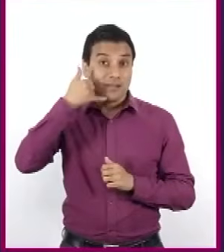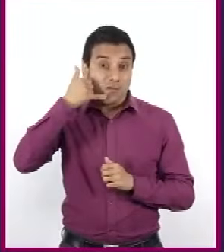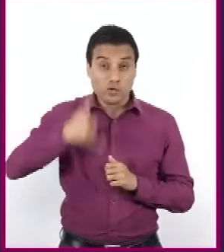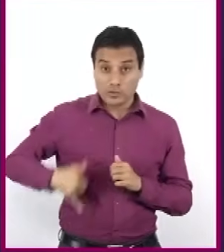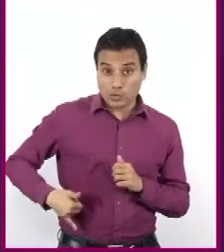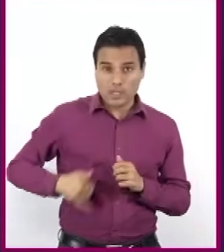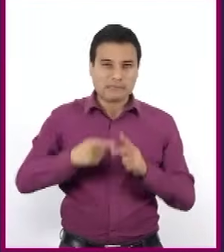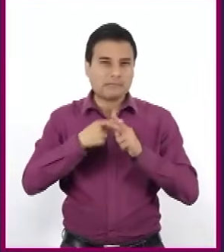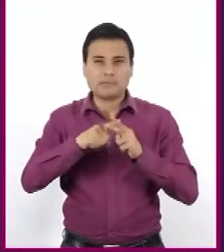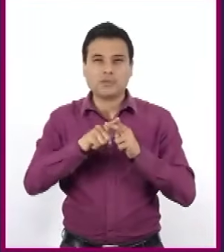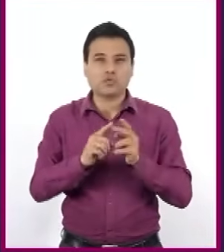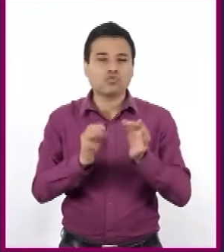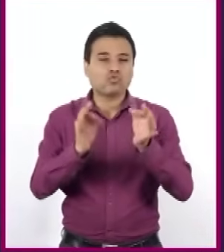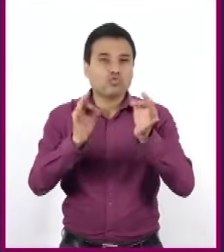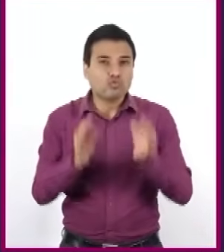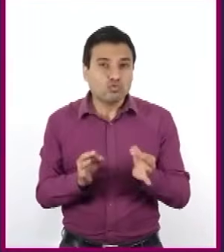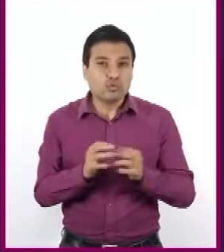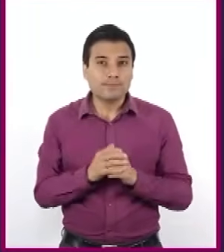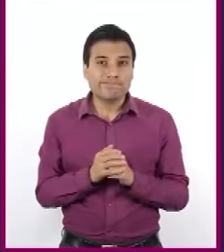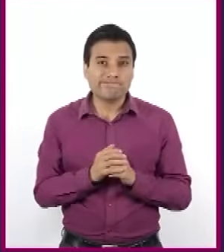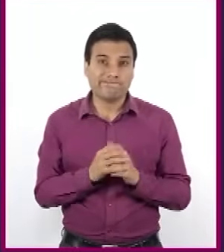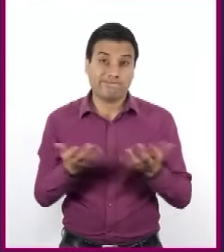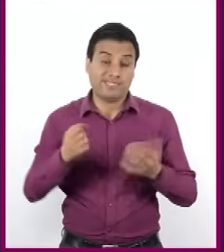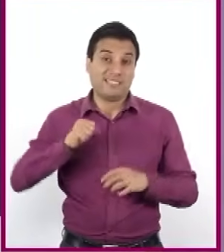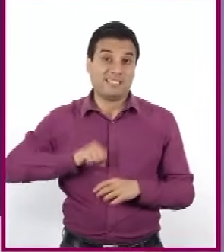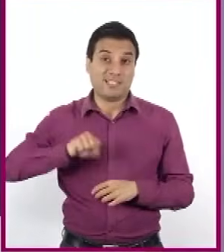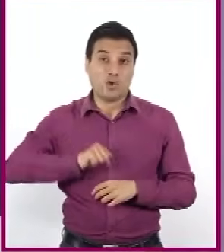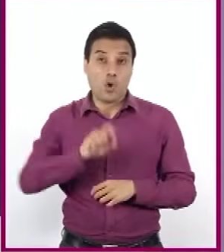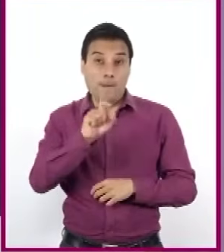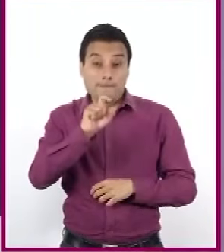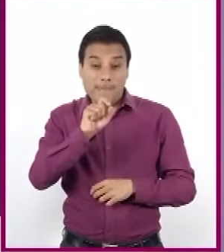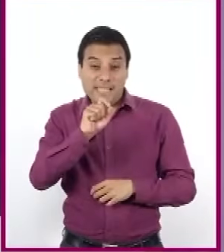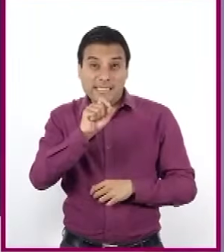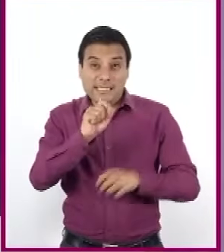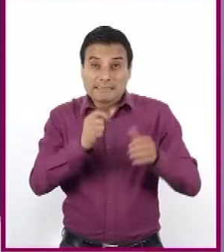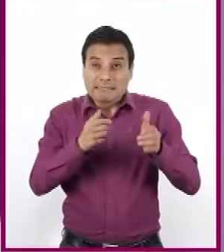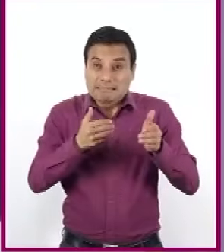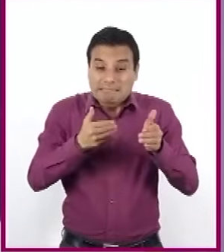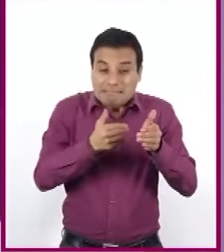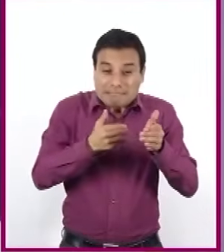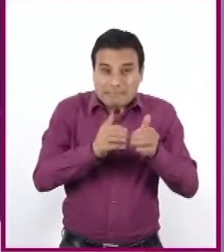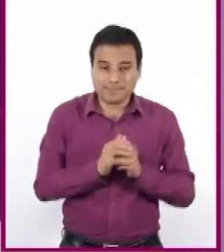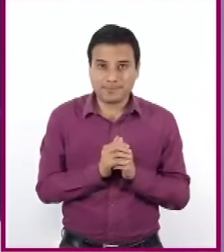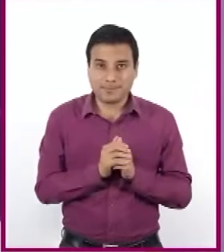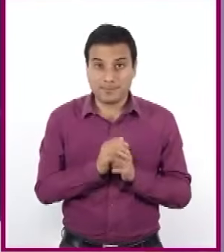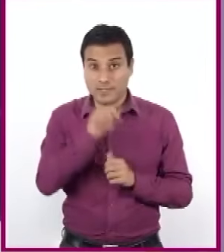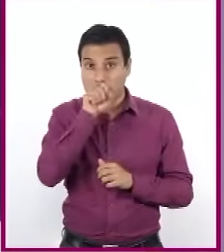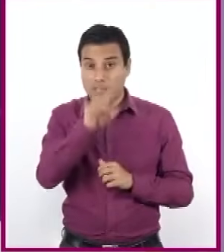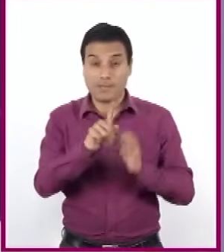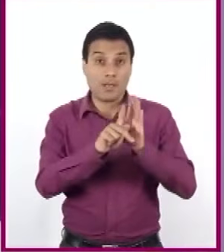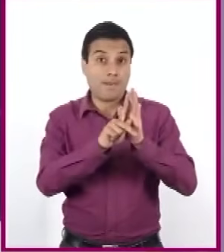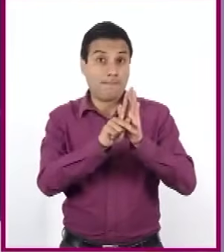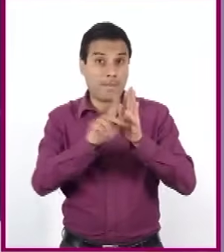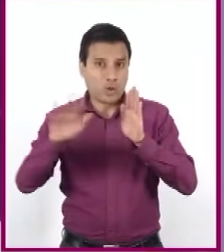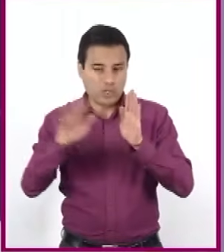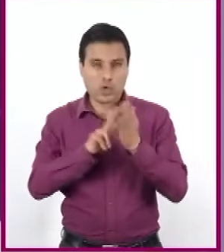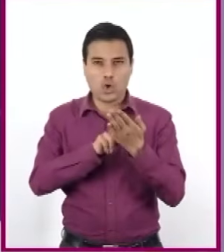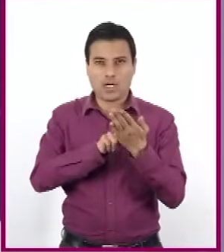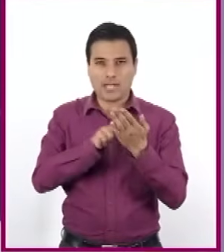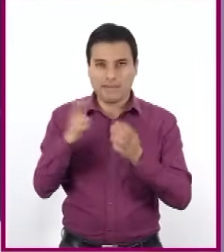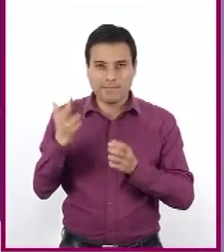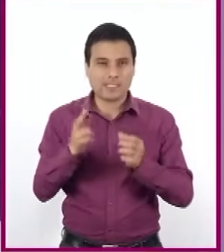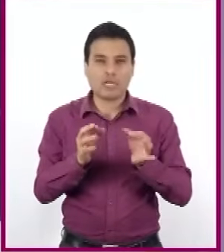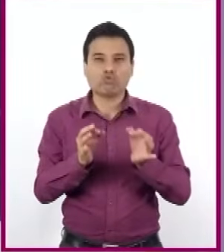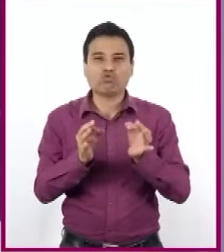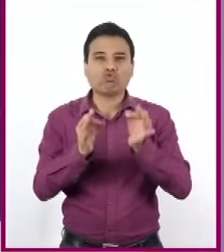a desarrollarse en el último cuarto del siglo XX. Por otra parte, la prensa escrita, periódicos y revistas